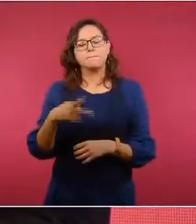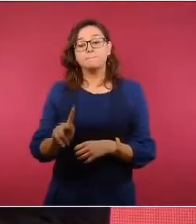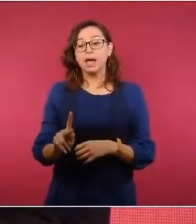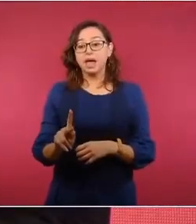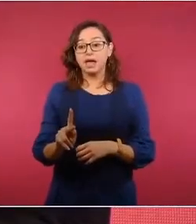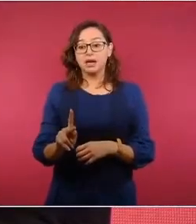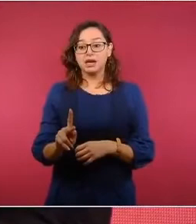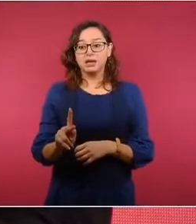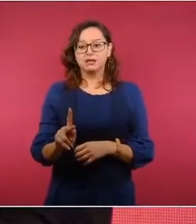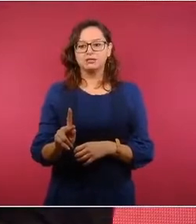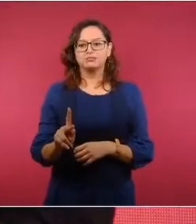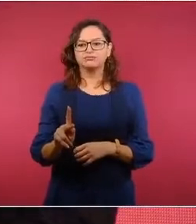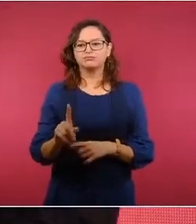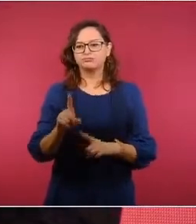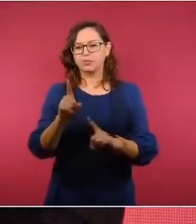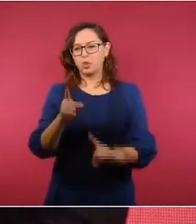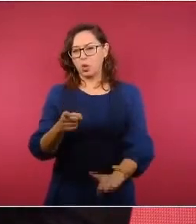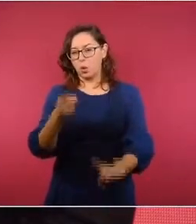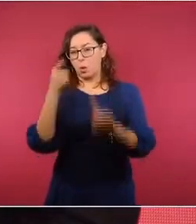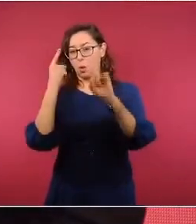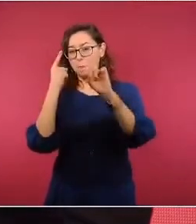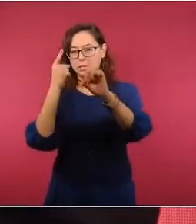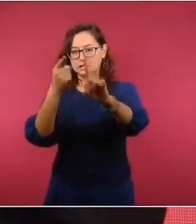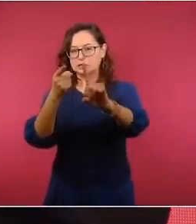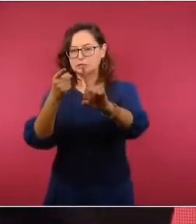abandonar el propósito